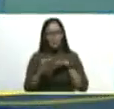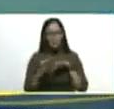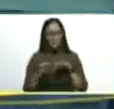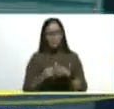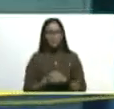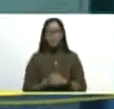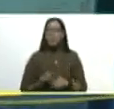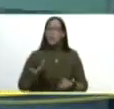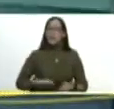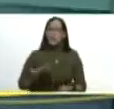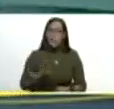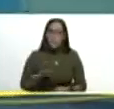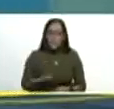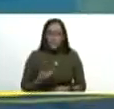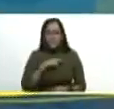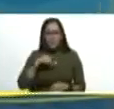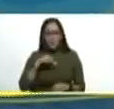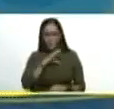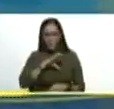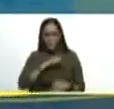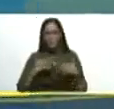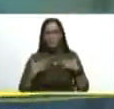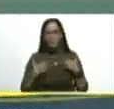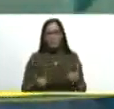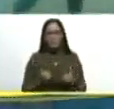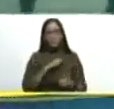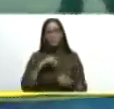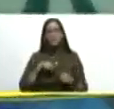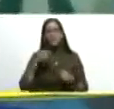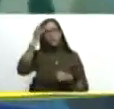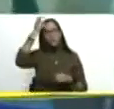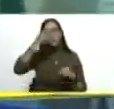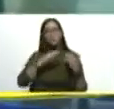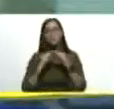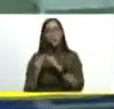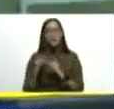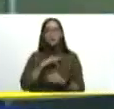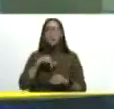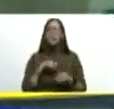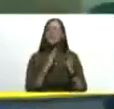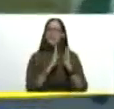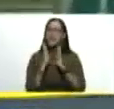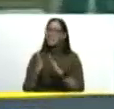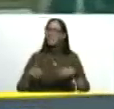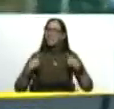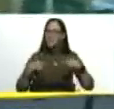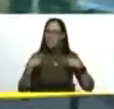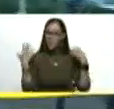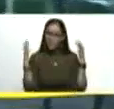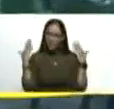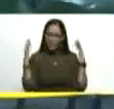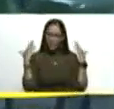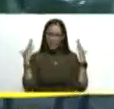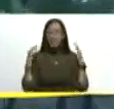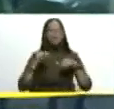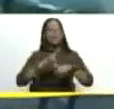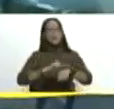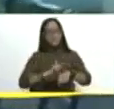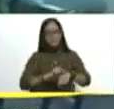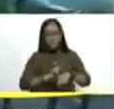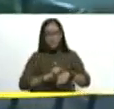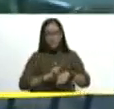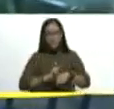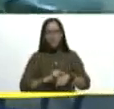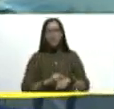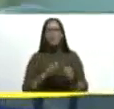Nasser. Y lo más importante, nuestros comités de salud, de nuestros consejos comunales, nuestra organización popular, los médicos